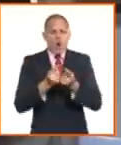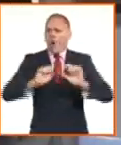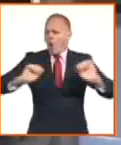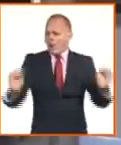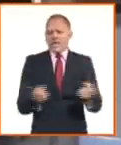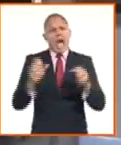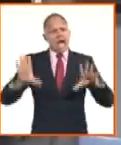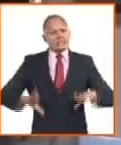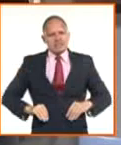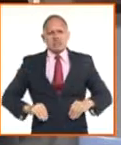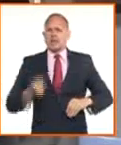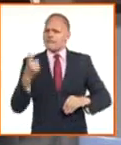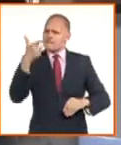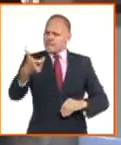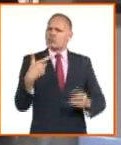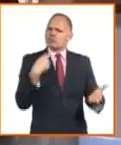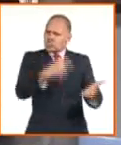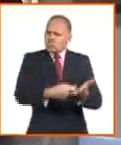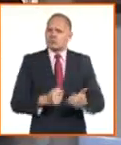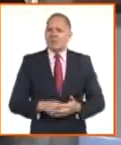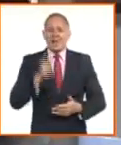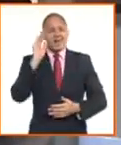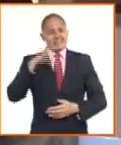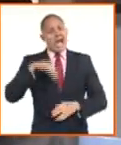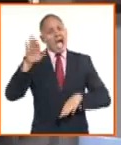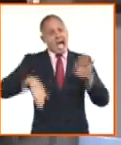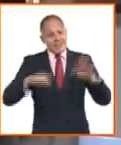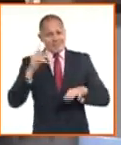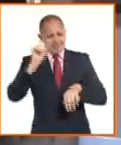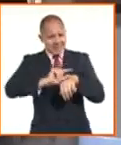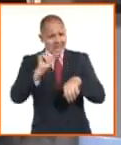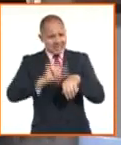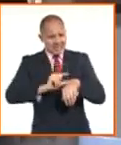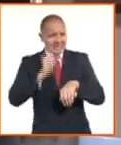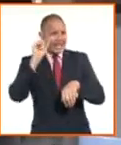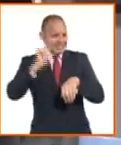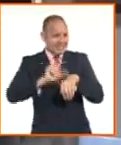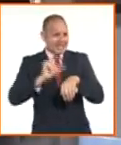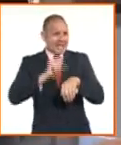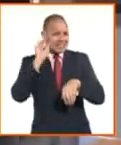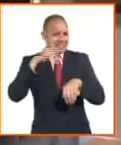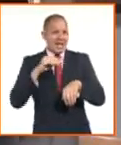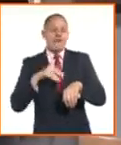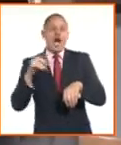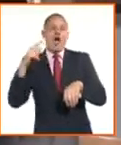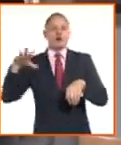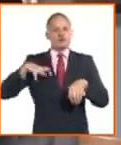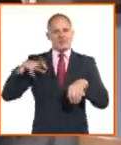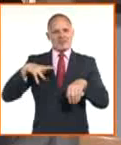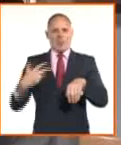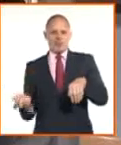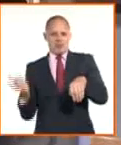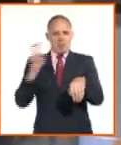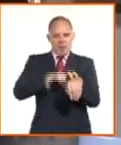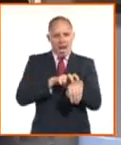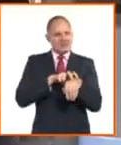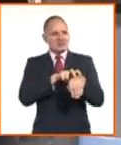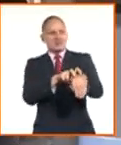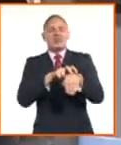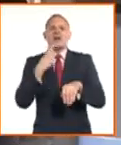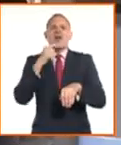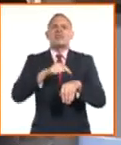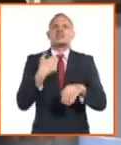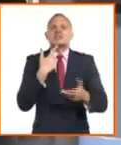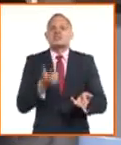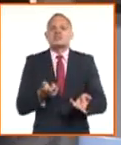transportistas que transportan turistas, que a veces sabemos que le dicen al turista, no me paguen pesos, págame en divisa. No te acepto los pesos, en algunos centros